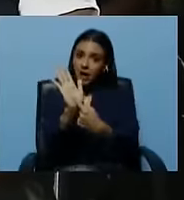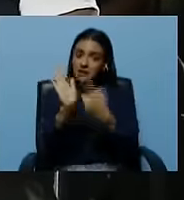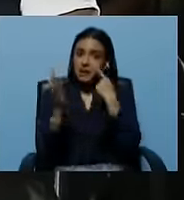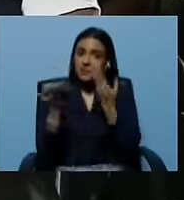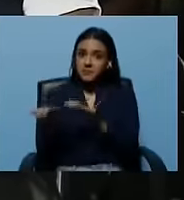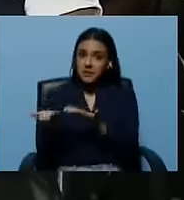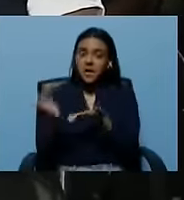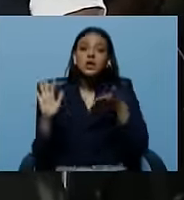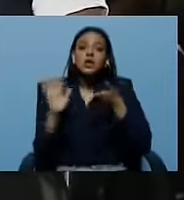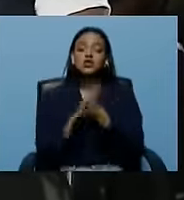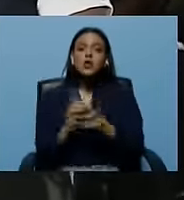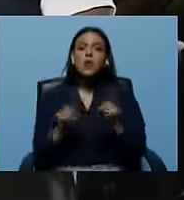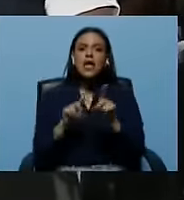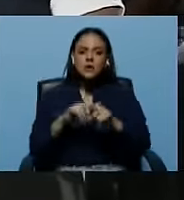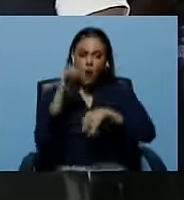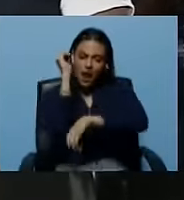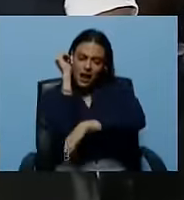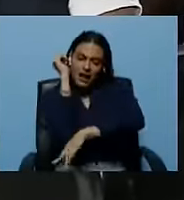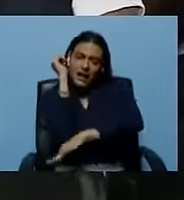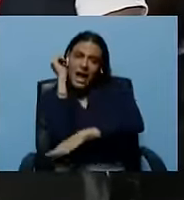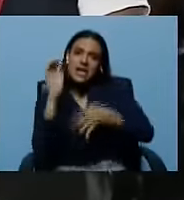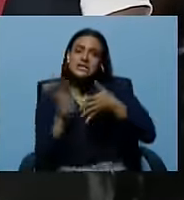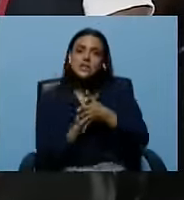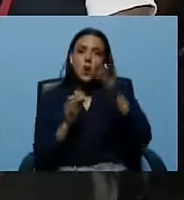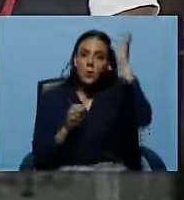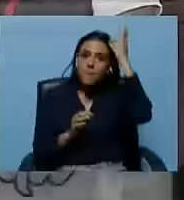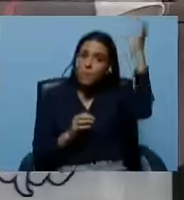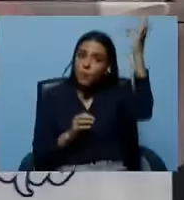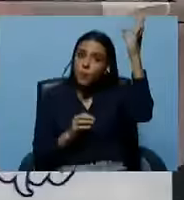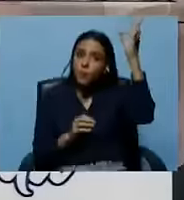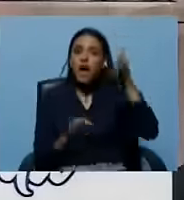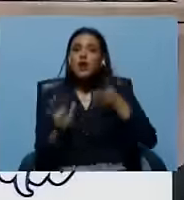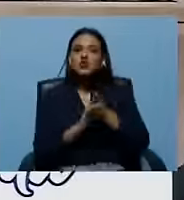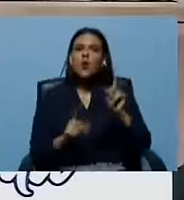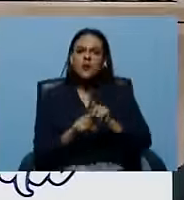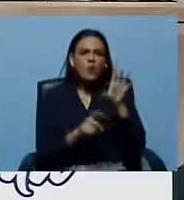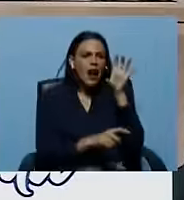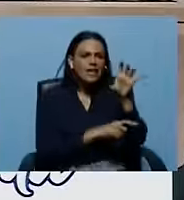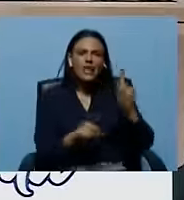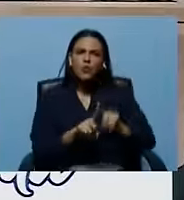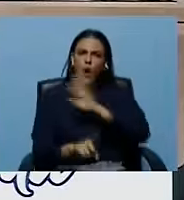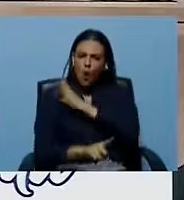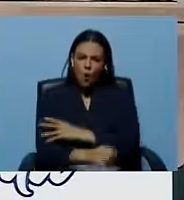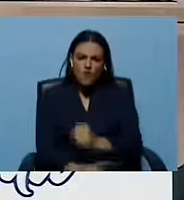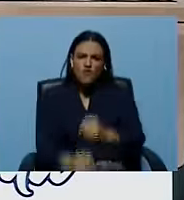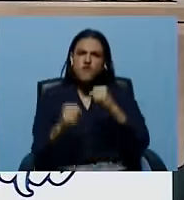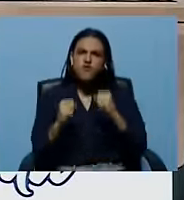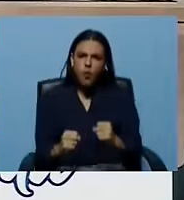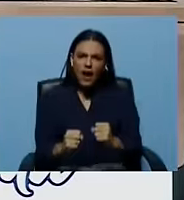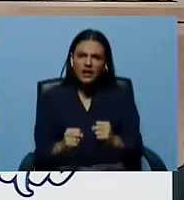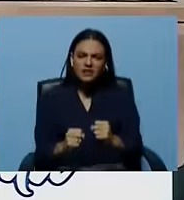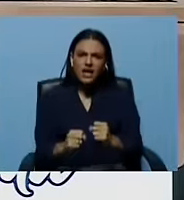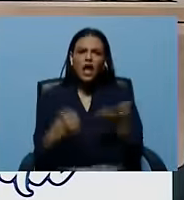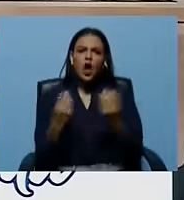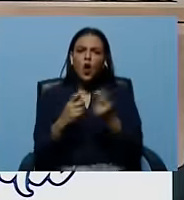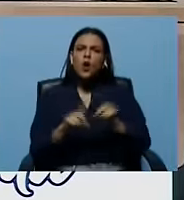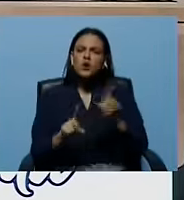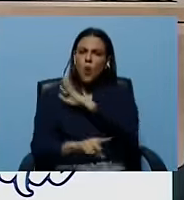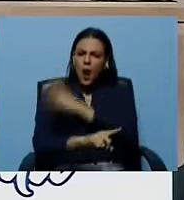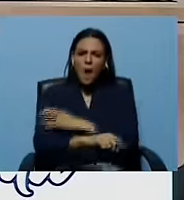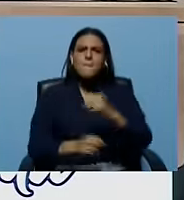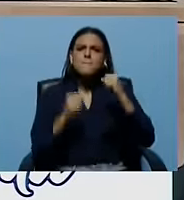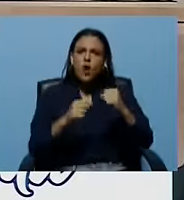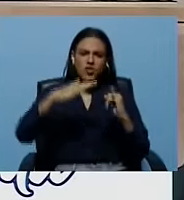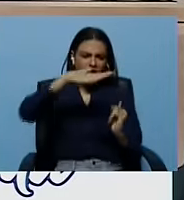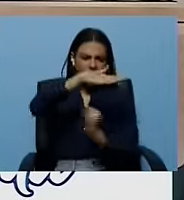naciendo de las raíces populares. Un Estado fuerte, que tenga poderes constituidos